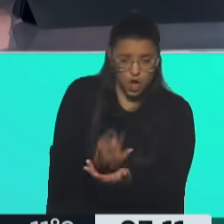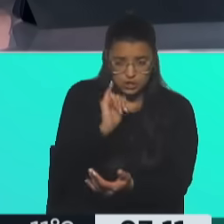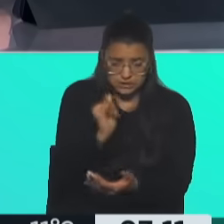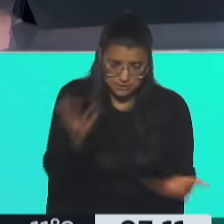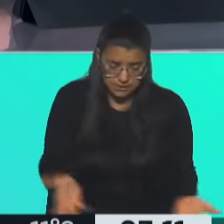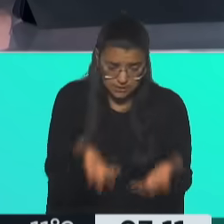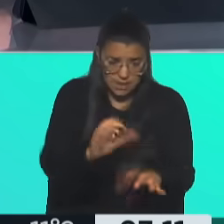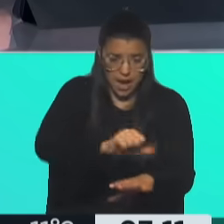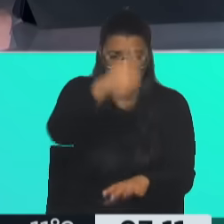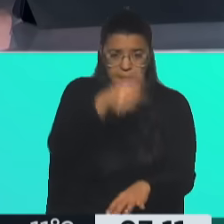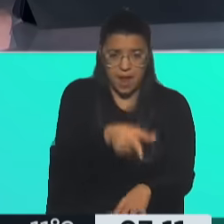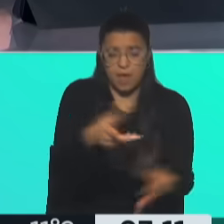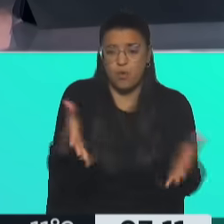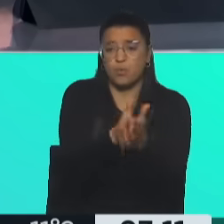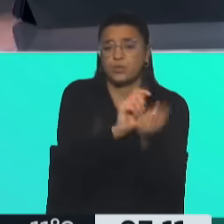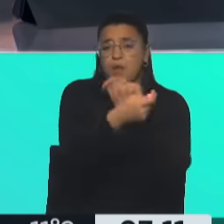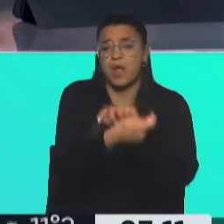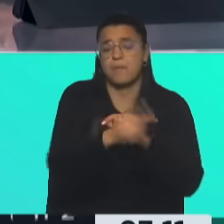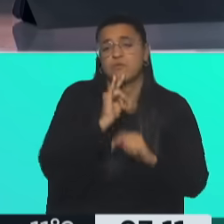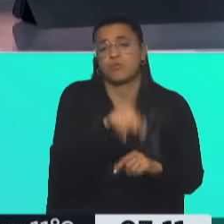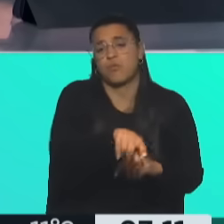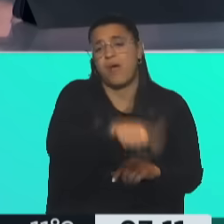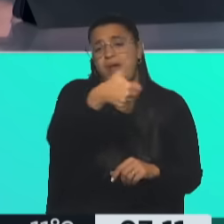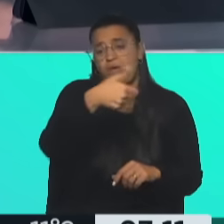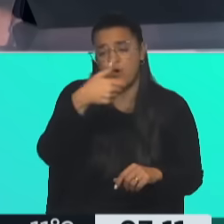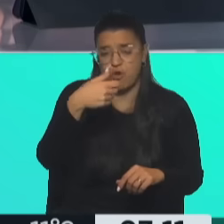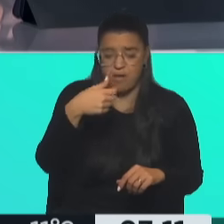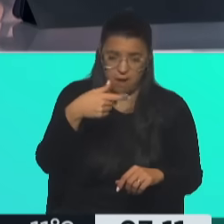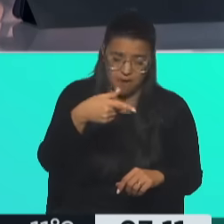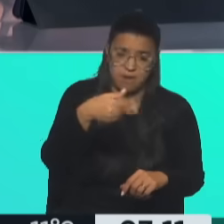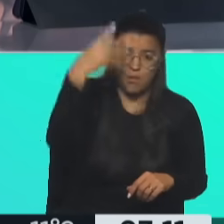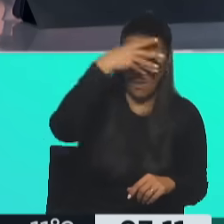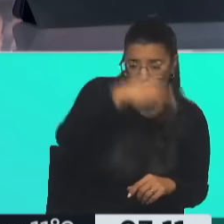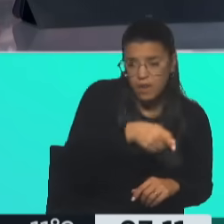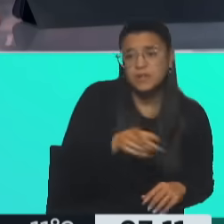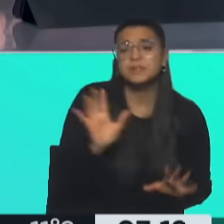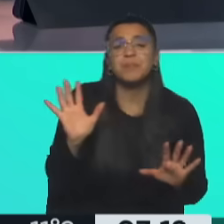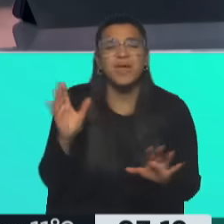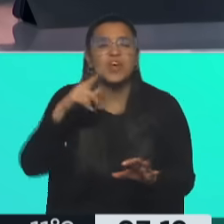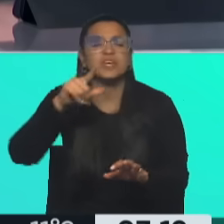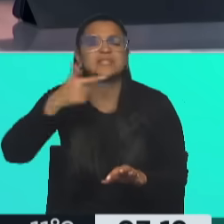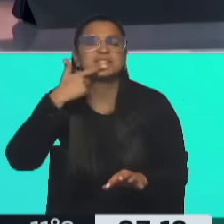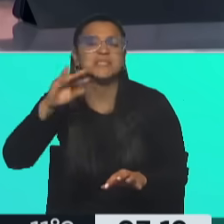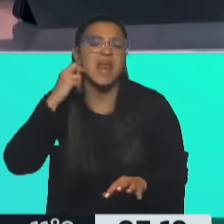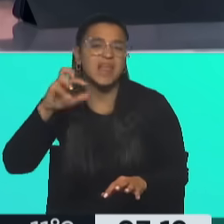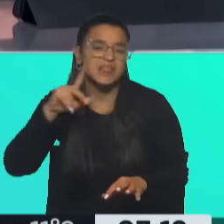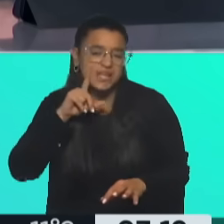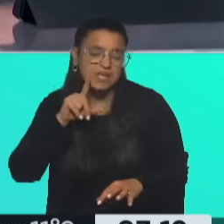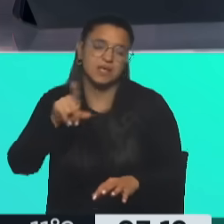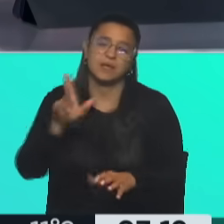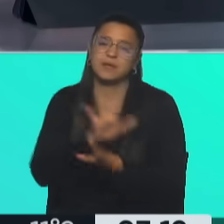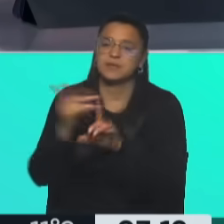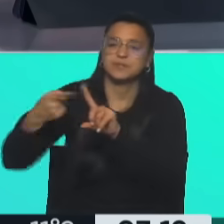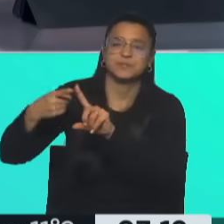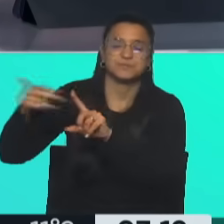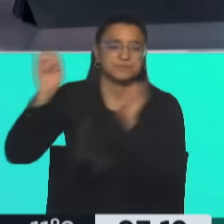la ganadora linterna de Juntos por el cambio pero un Juan es que areti que no parece tan cercano con posibilidad de acercarse